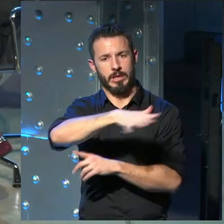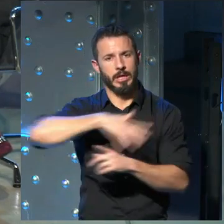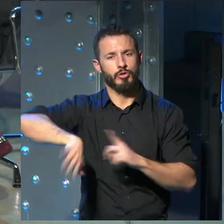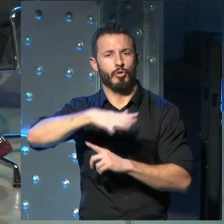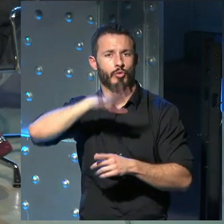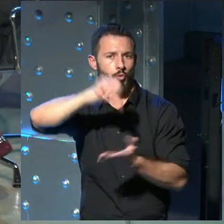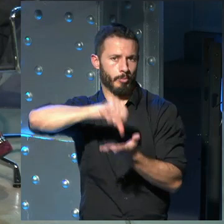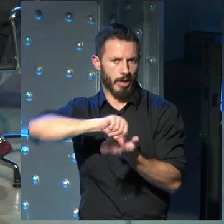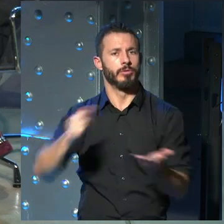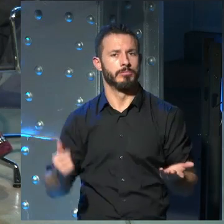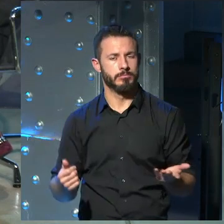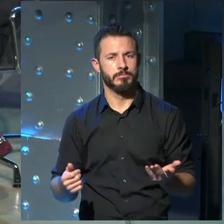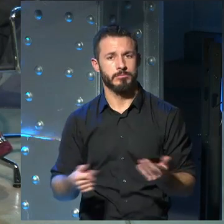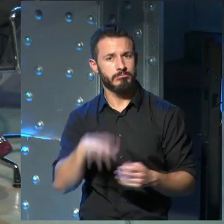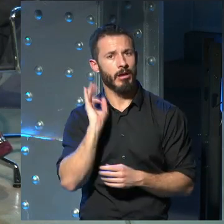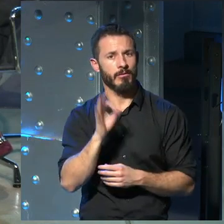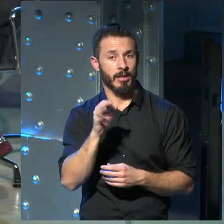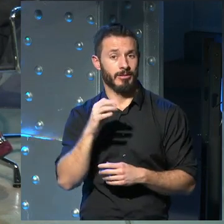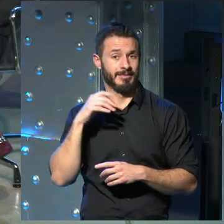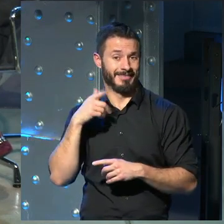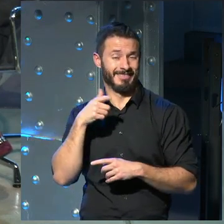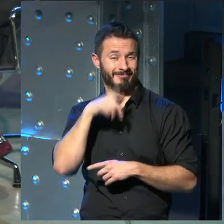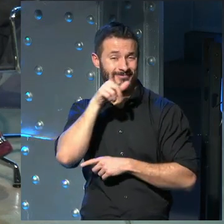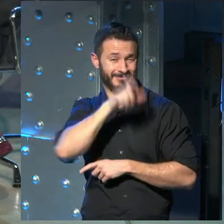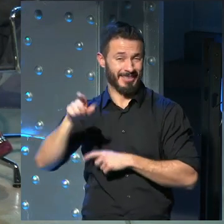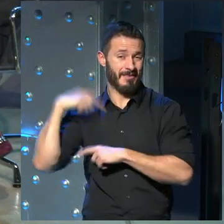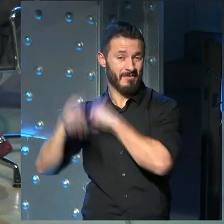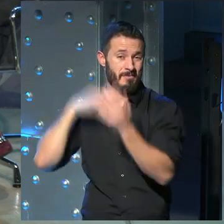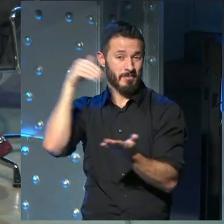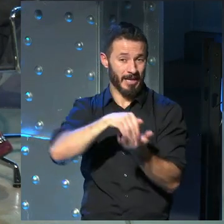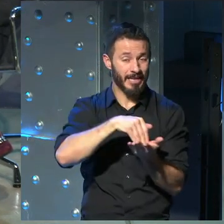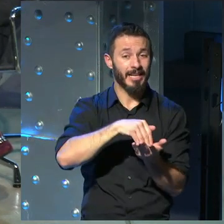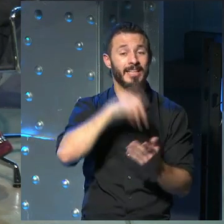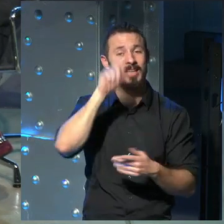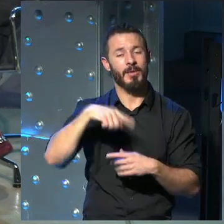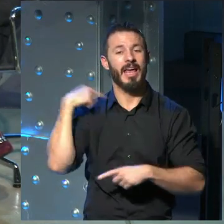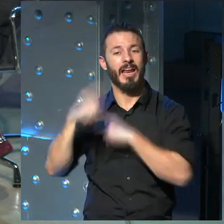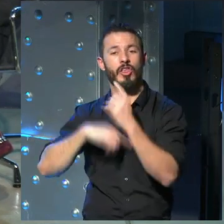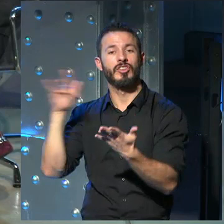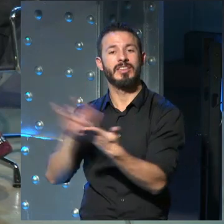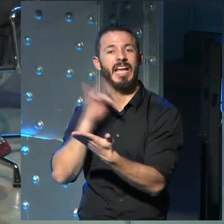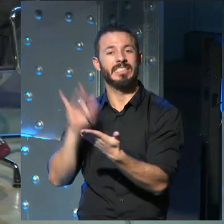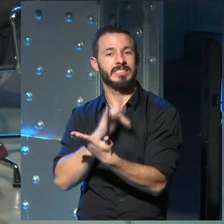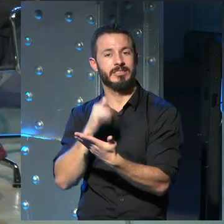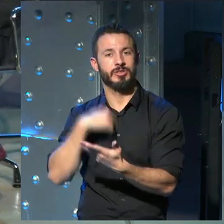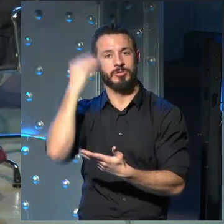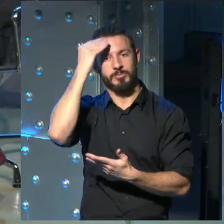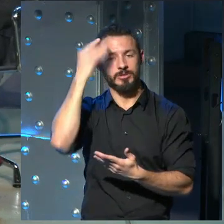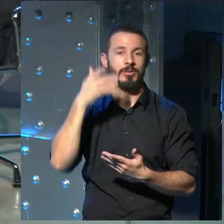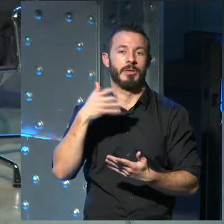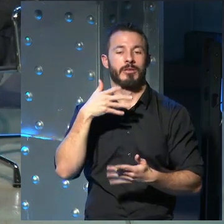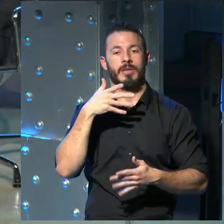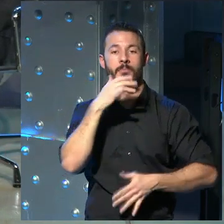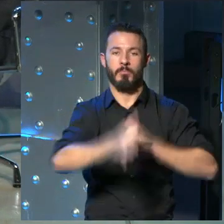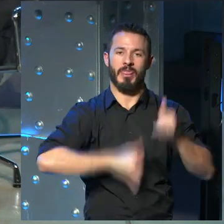Y efectivamente, esos millennials y ya la generación Touch, yo creo que va a ir con la bicicleta esta de Copenhagen